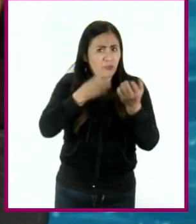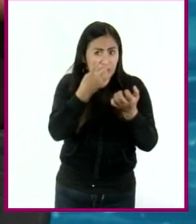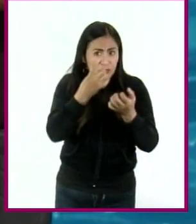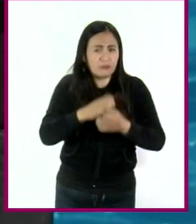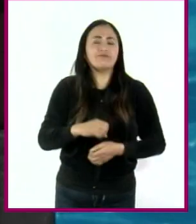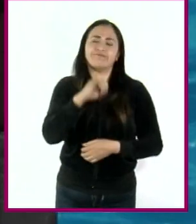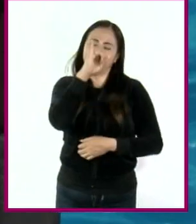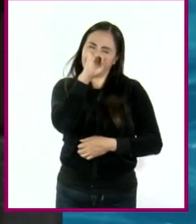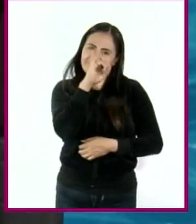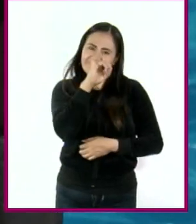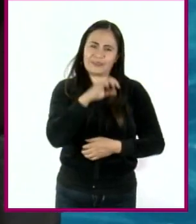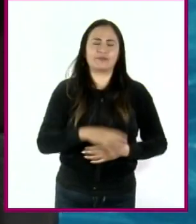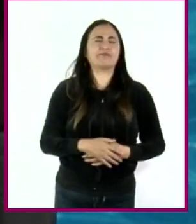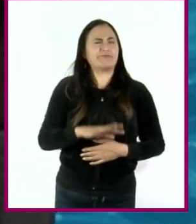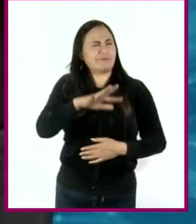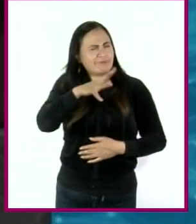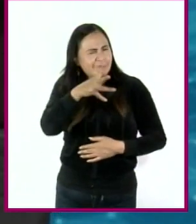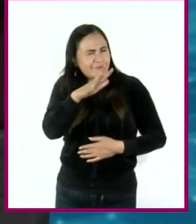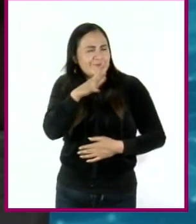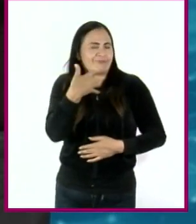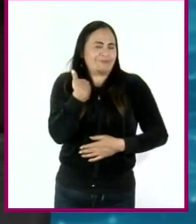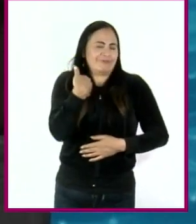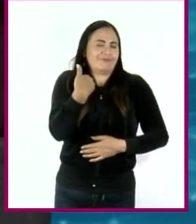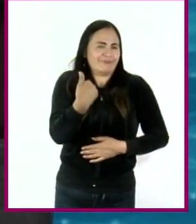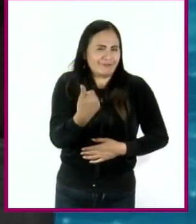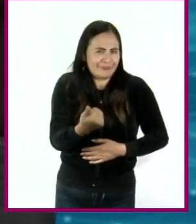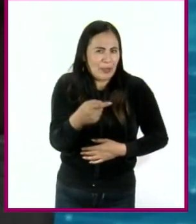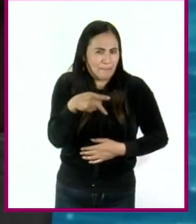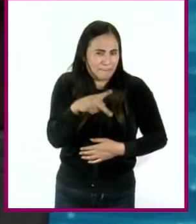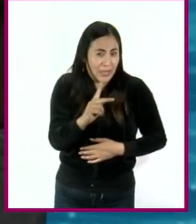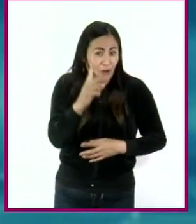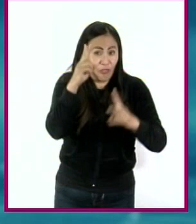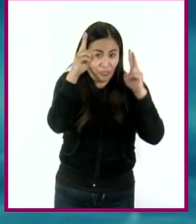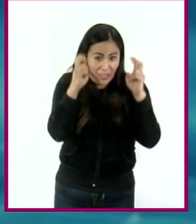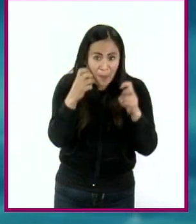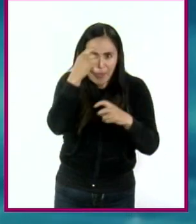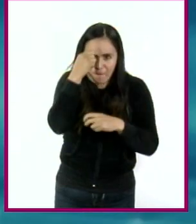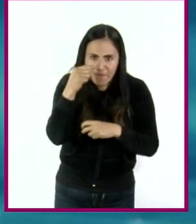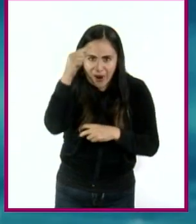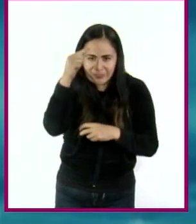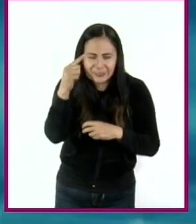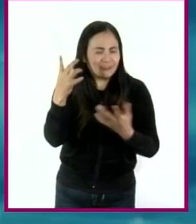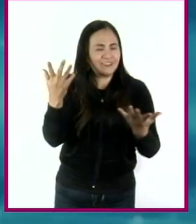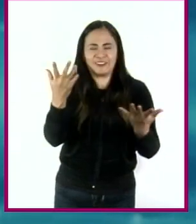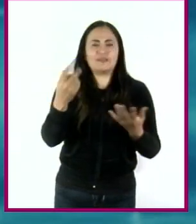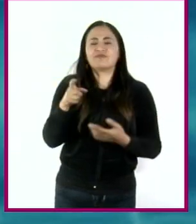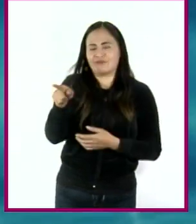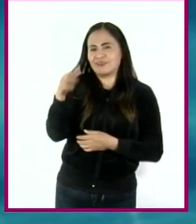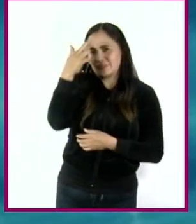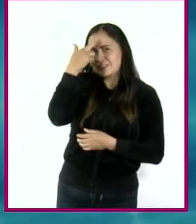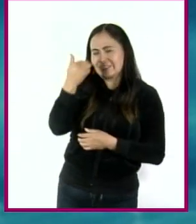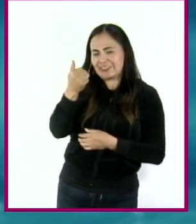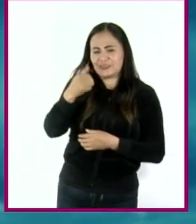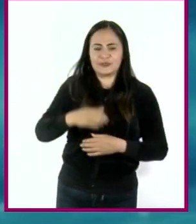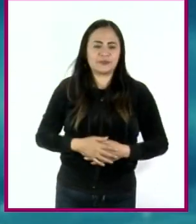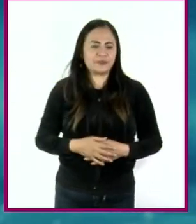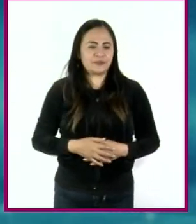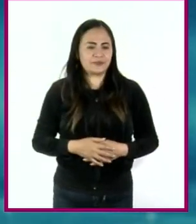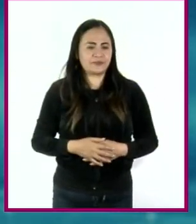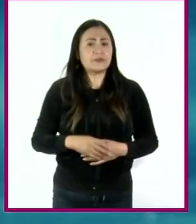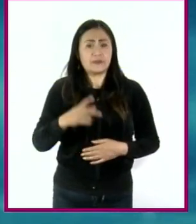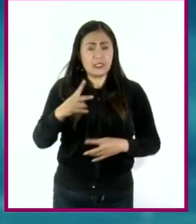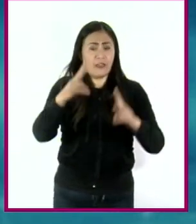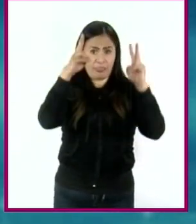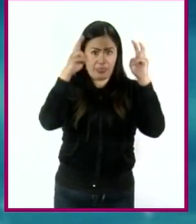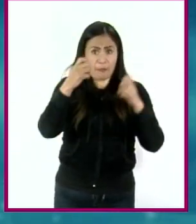Híjole, como que ya le estoy entendiendo, pero no es un tema fácil. Tienes razón, Memo. La neurociencia no es un tema